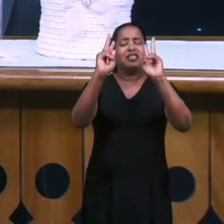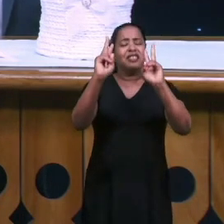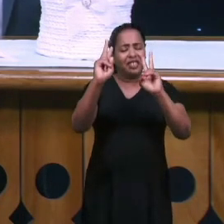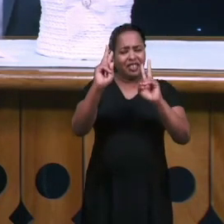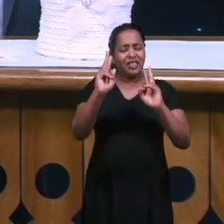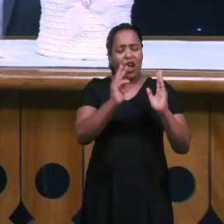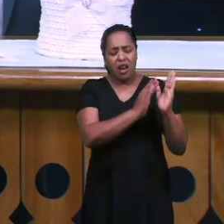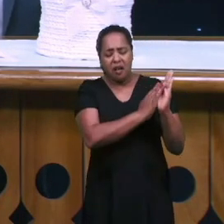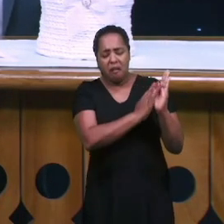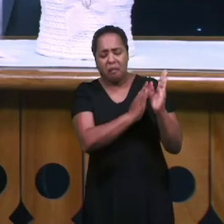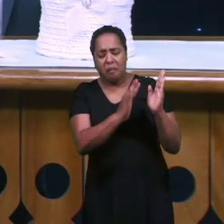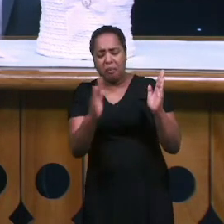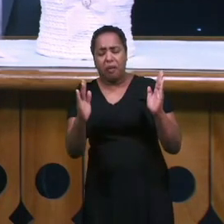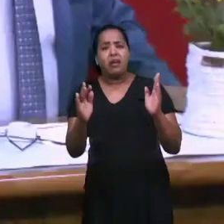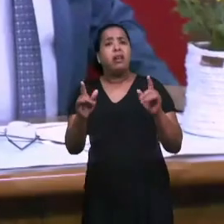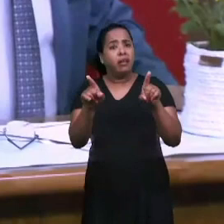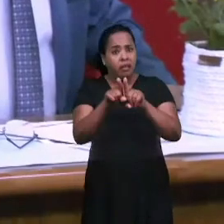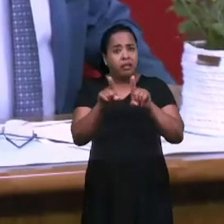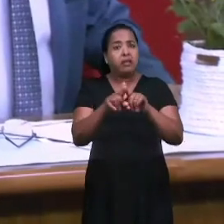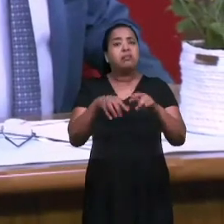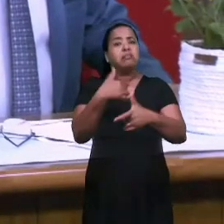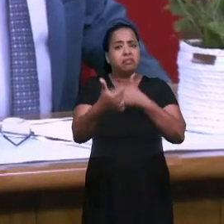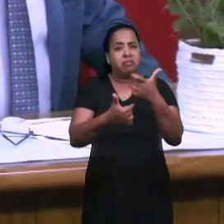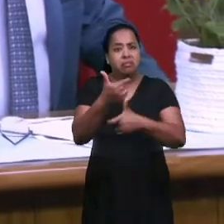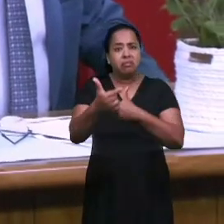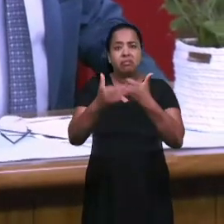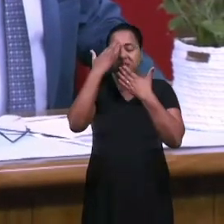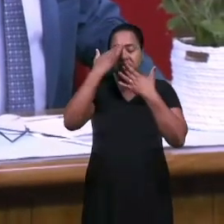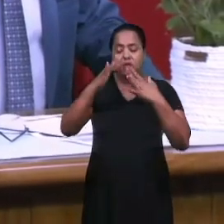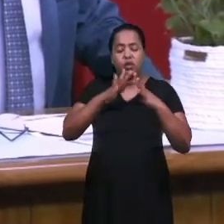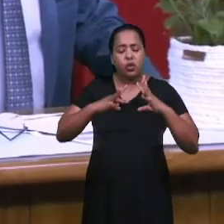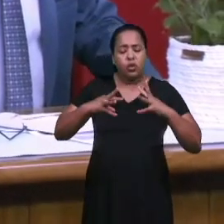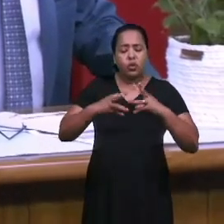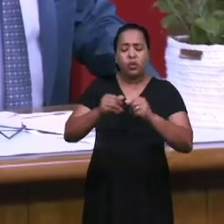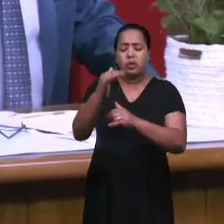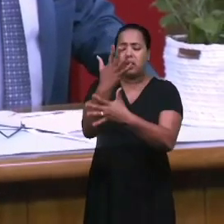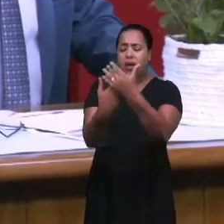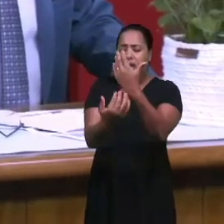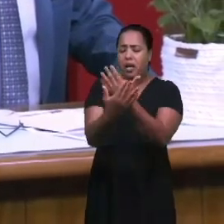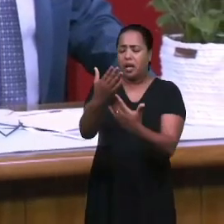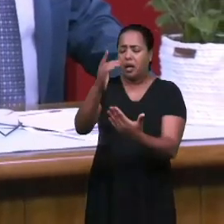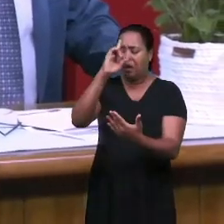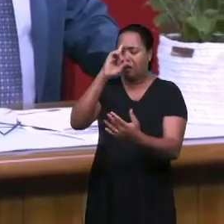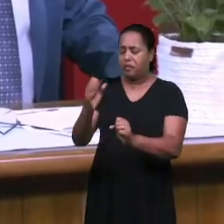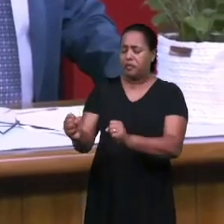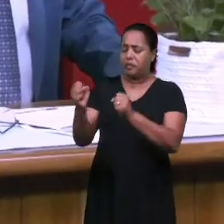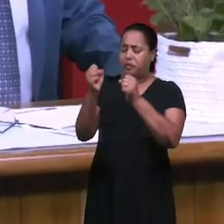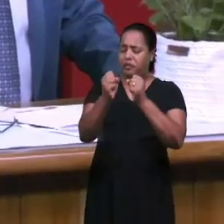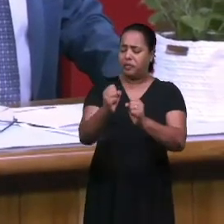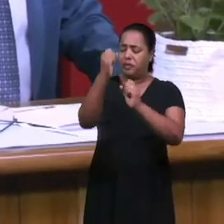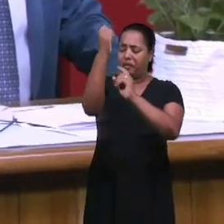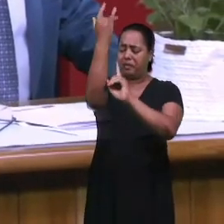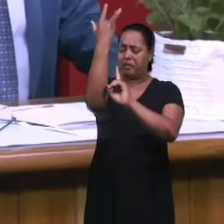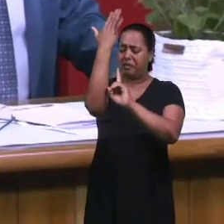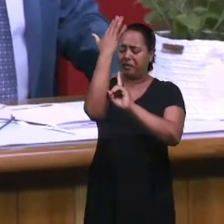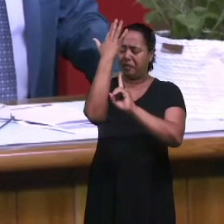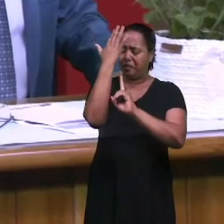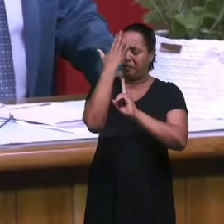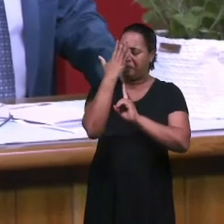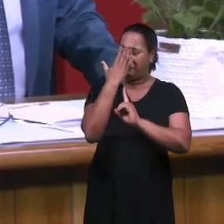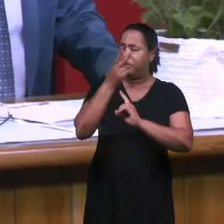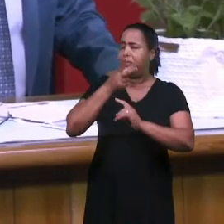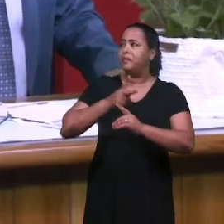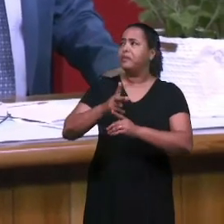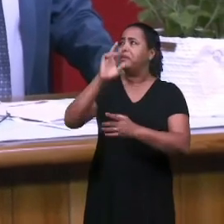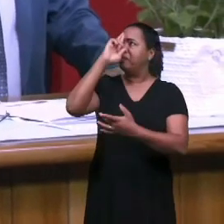victorias recibidas. Te adoramos también por las luchas, porque en todas ellas tu mano de poder ha estado extendido sobre nosotros.